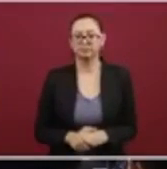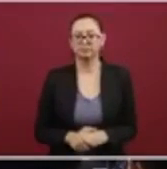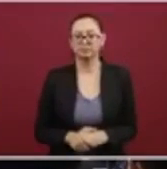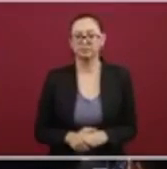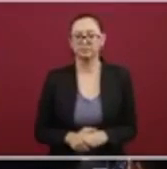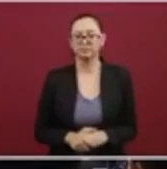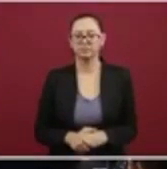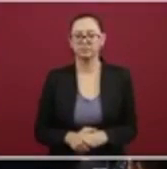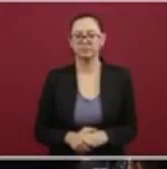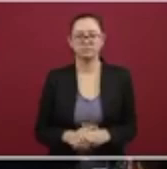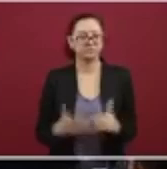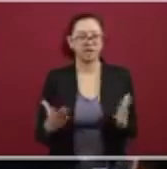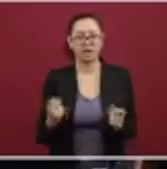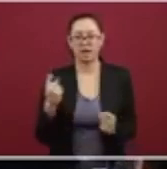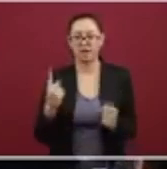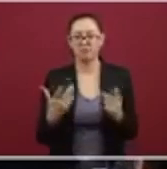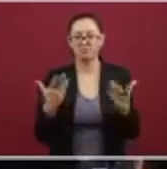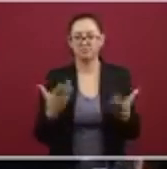¿Alguien más?